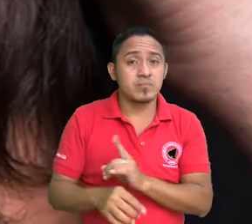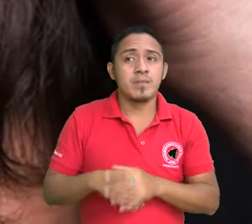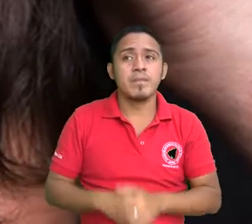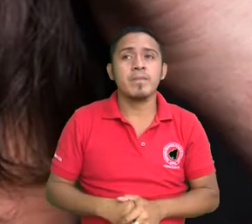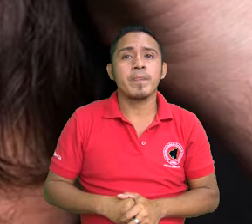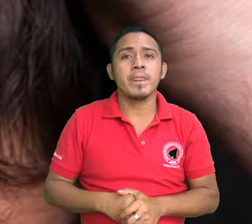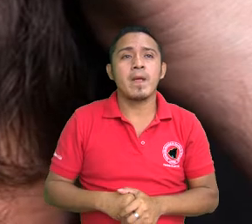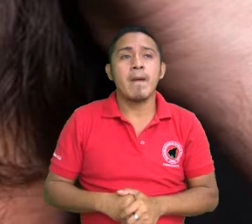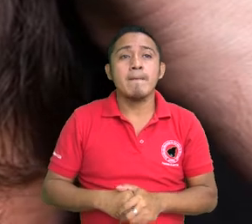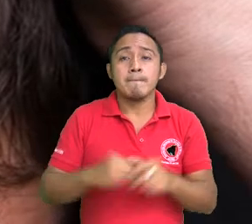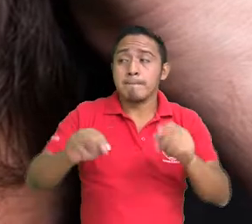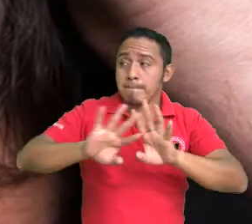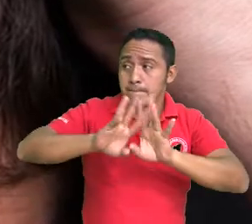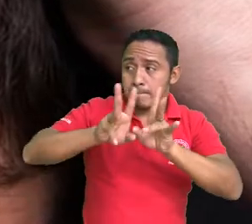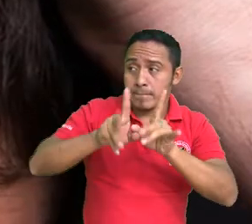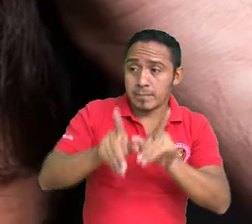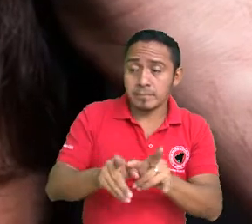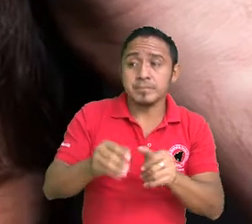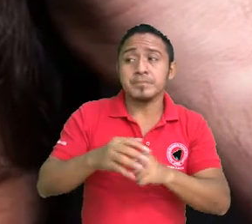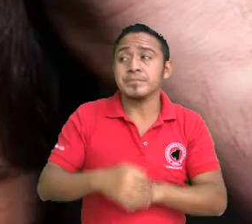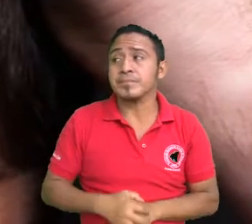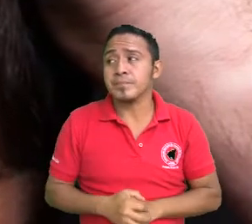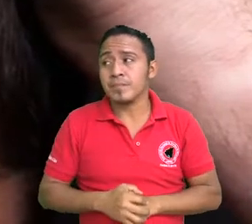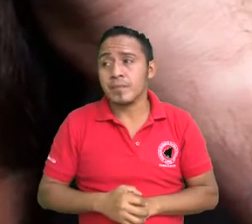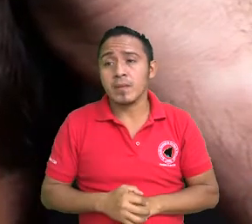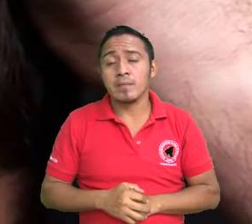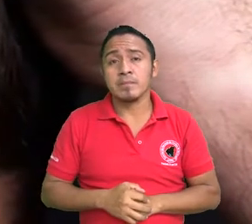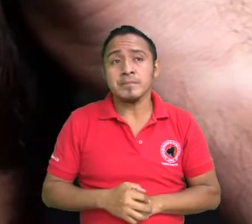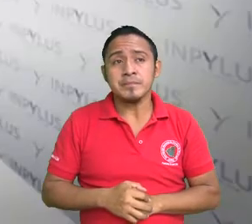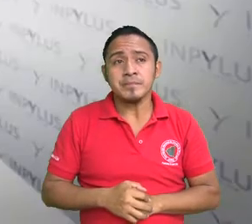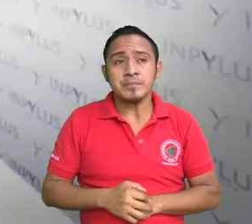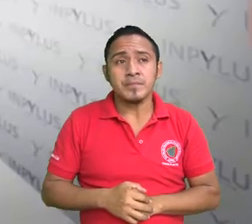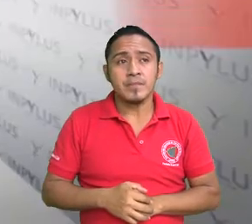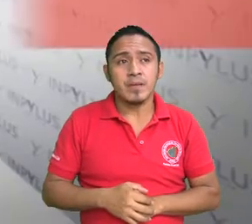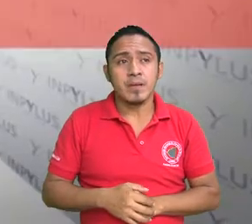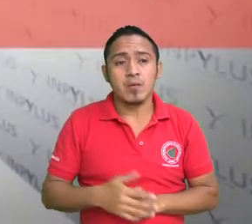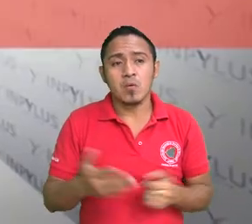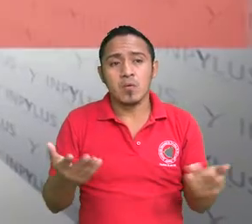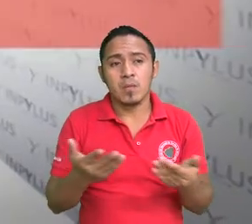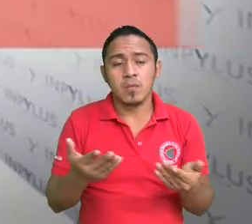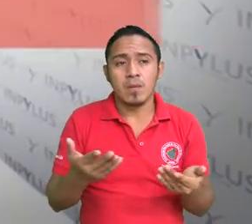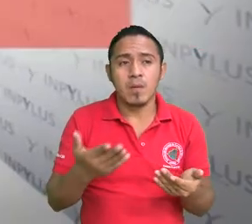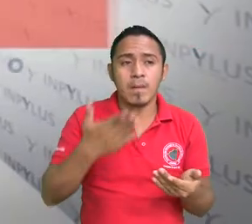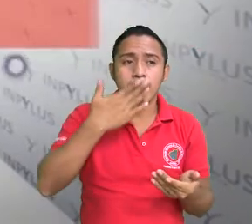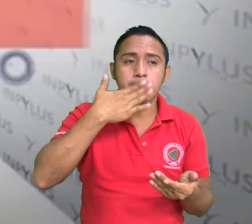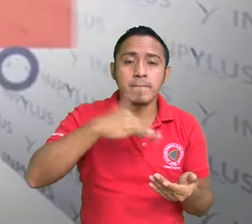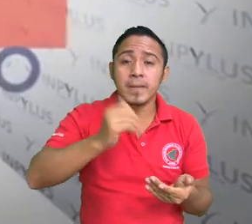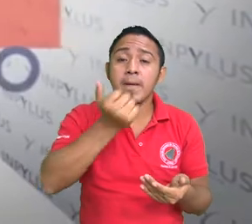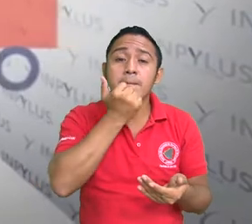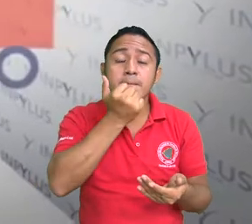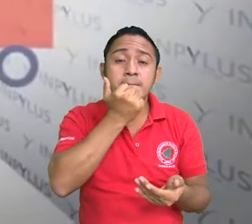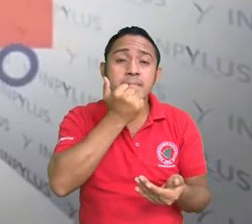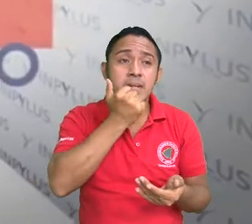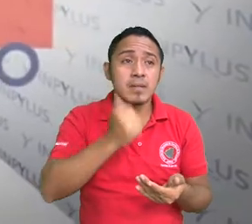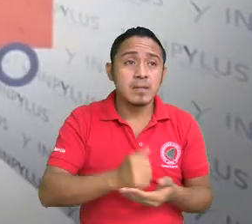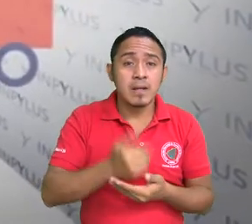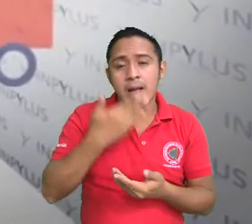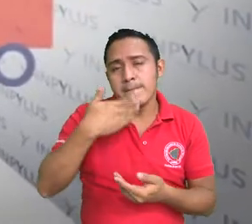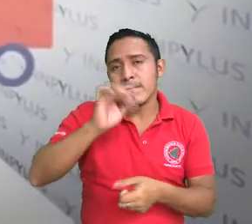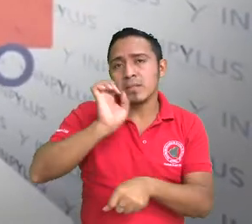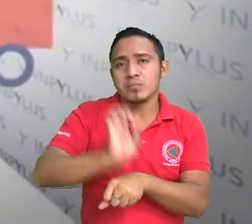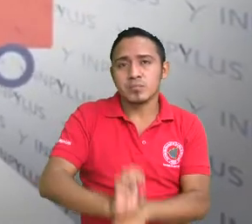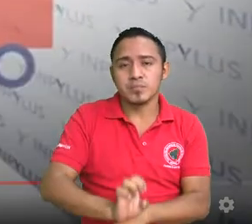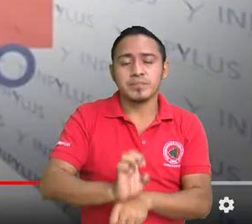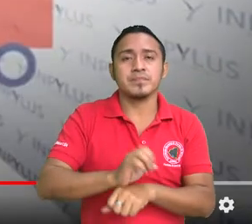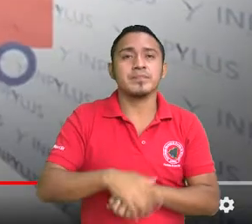es que las féminas tienen esa, no sé si llamarle mala percepción o mal concepto o mala costumbre.